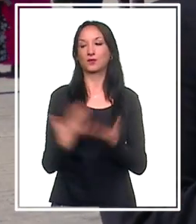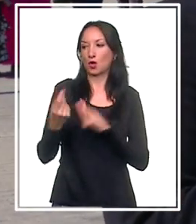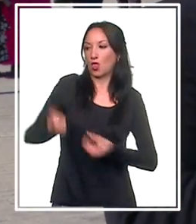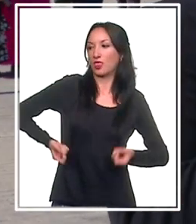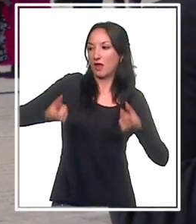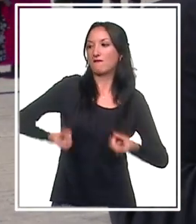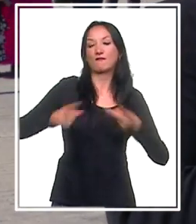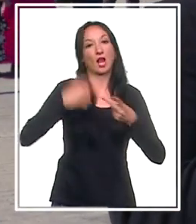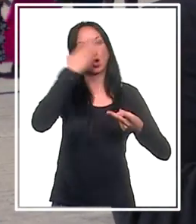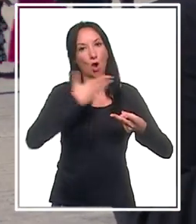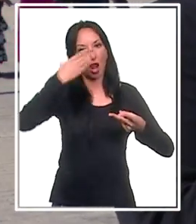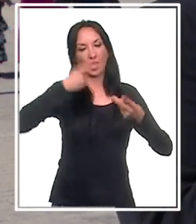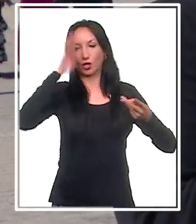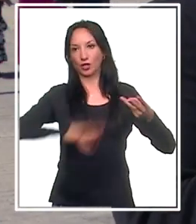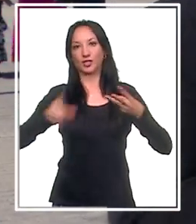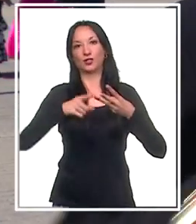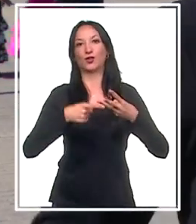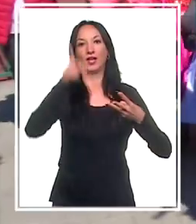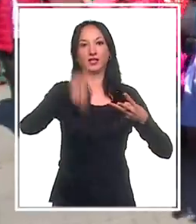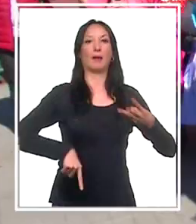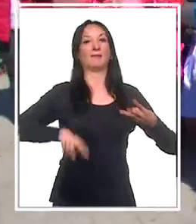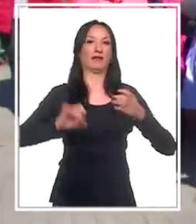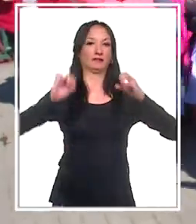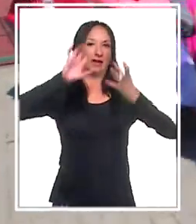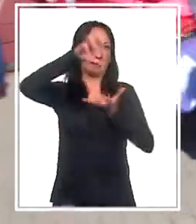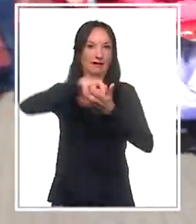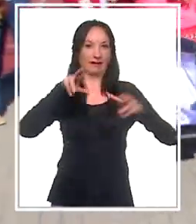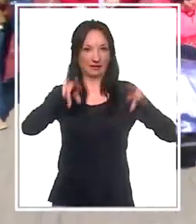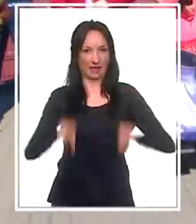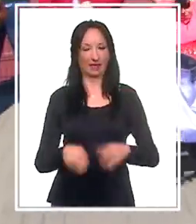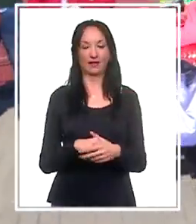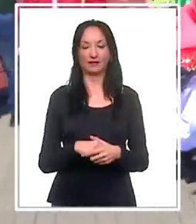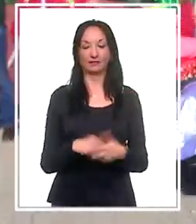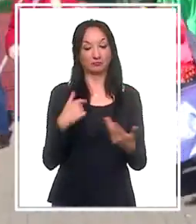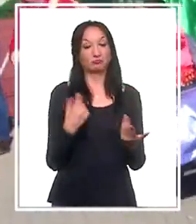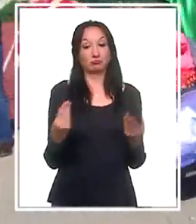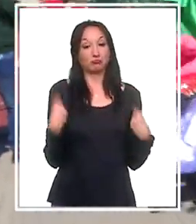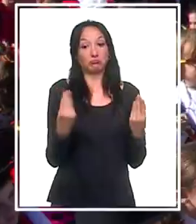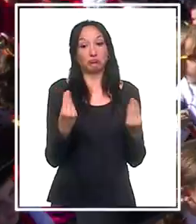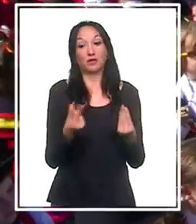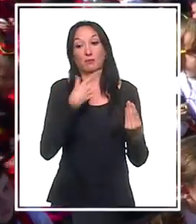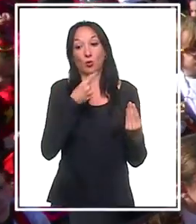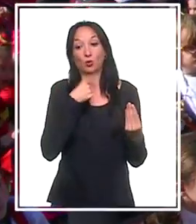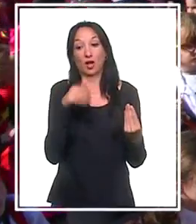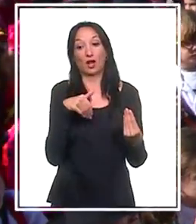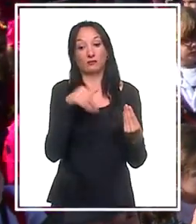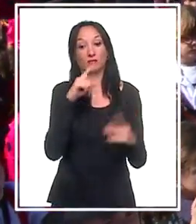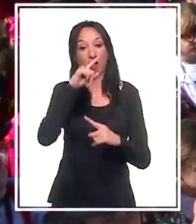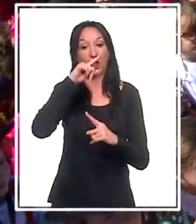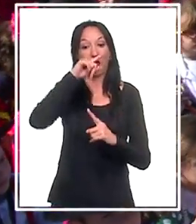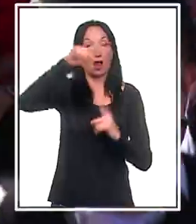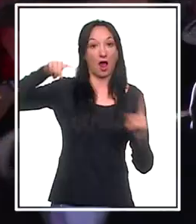no haya auxiliadora y tú determinar yo me verdad y pues me gustaría ocho años también